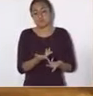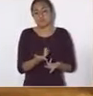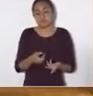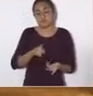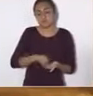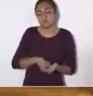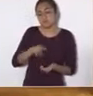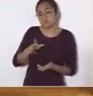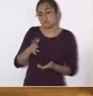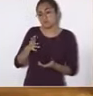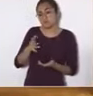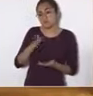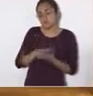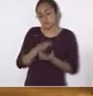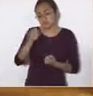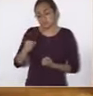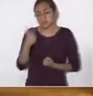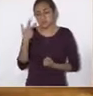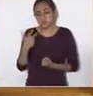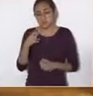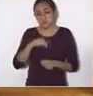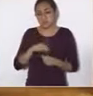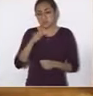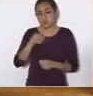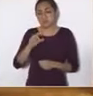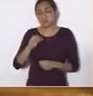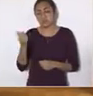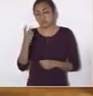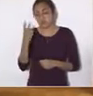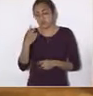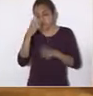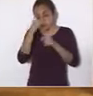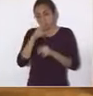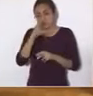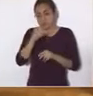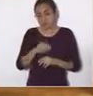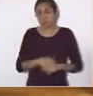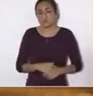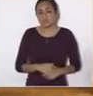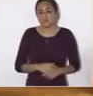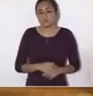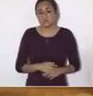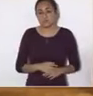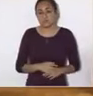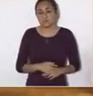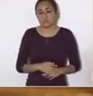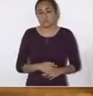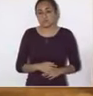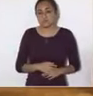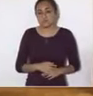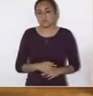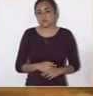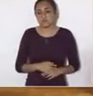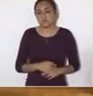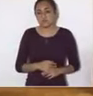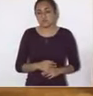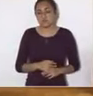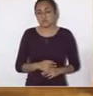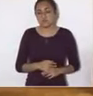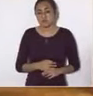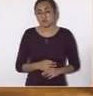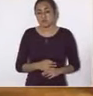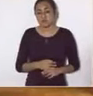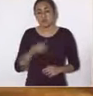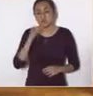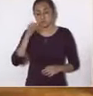por 8 votos contra tres votos 8 a favor tres en contra entonces lo que se